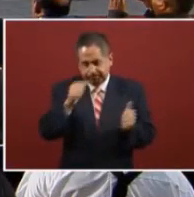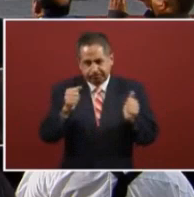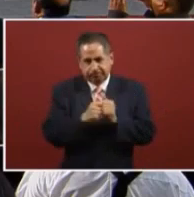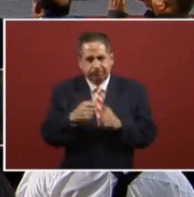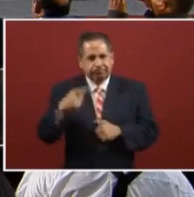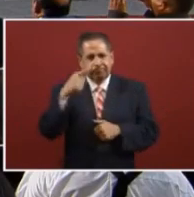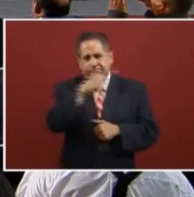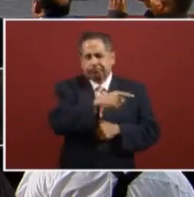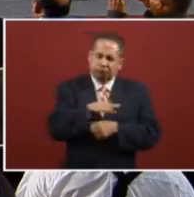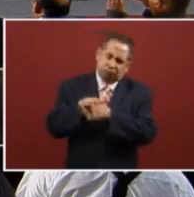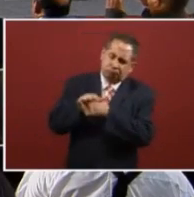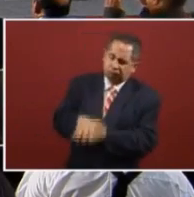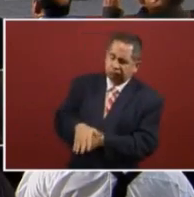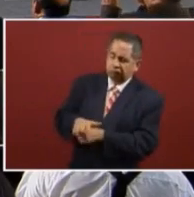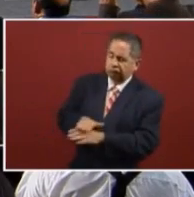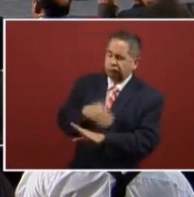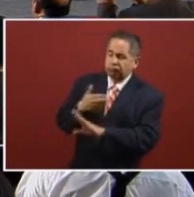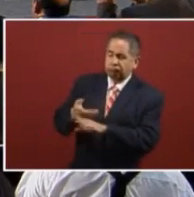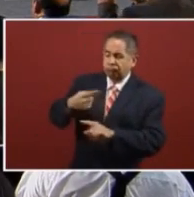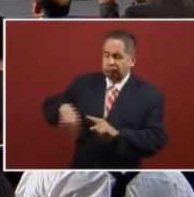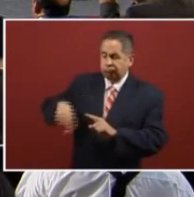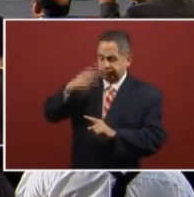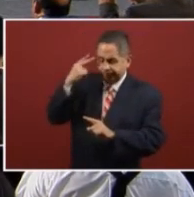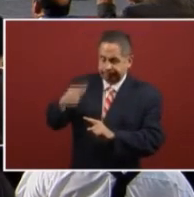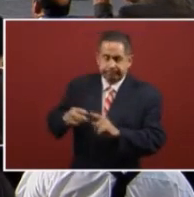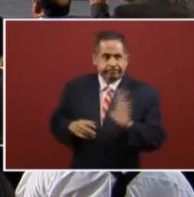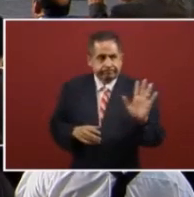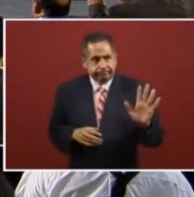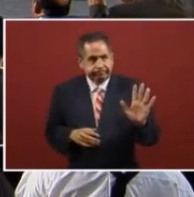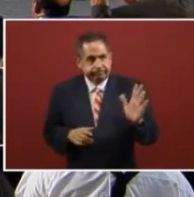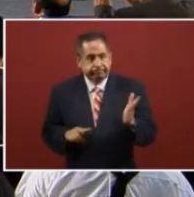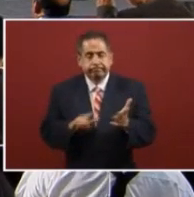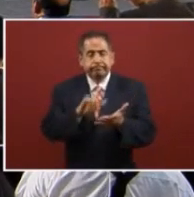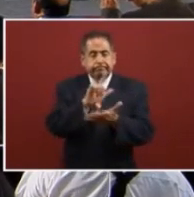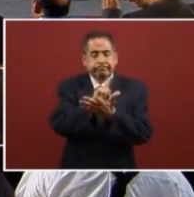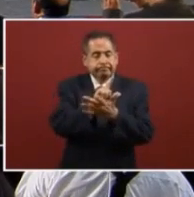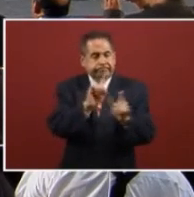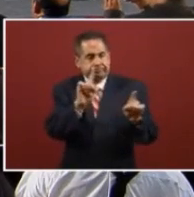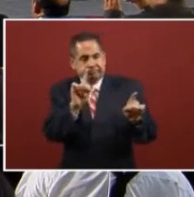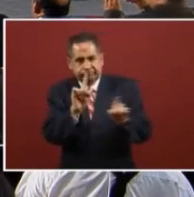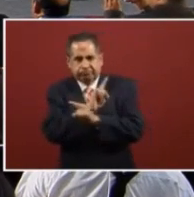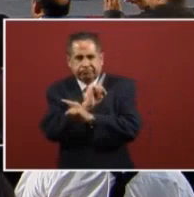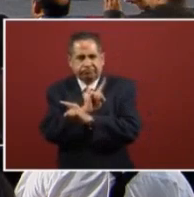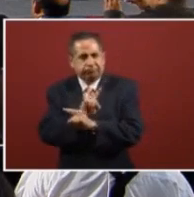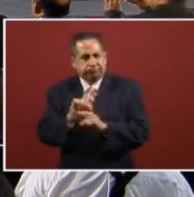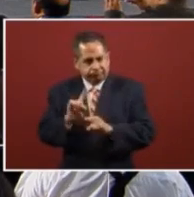de represalia y la ley del talión.